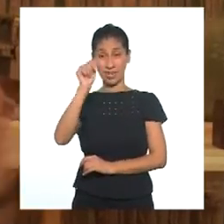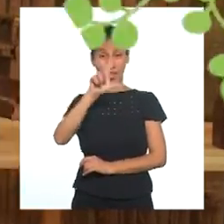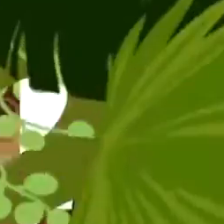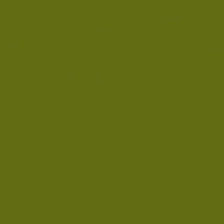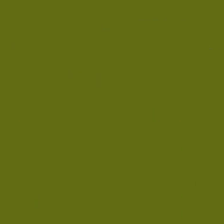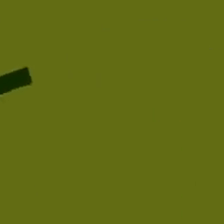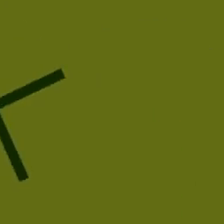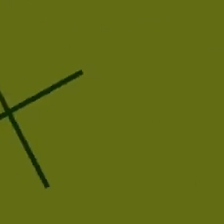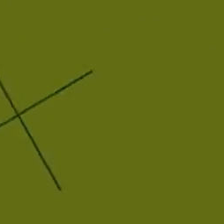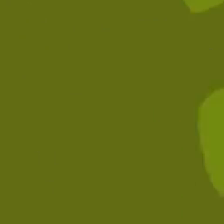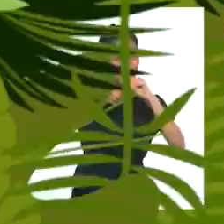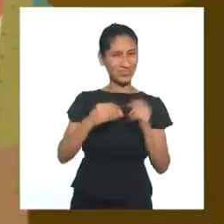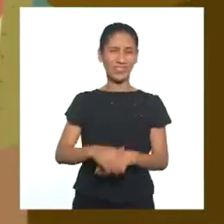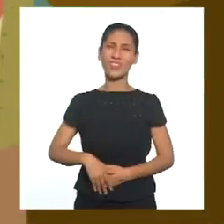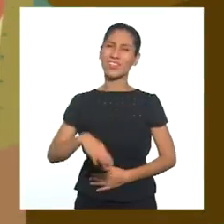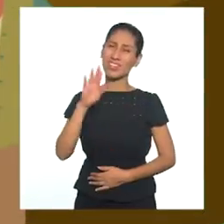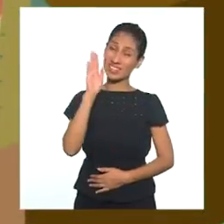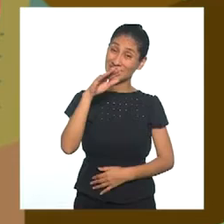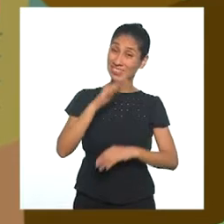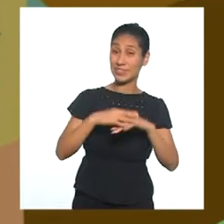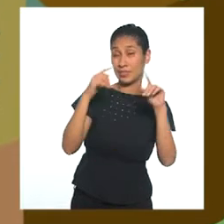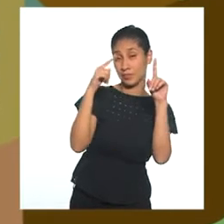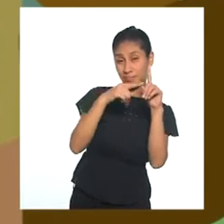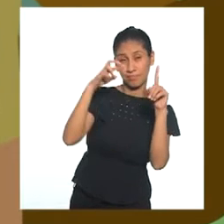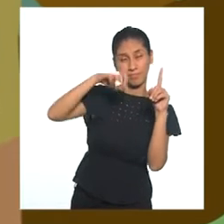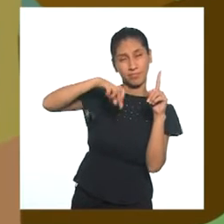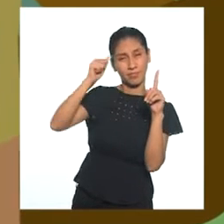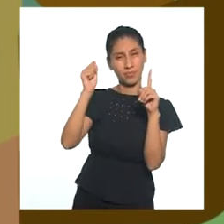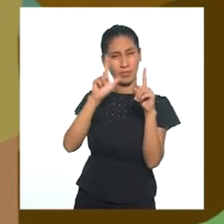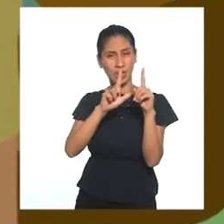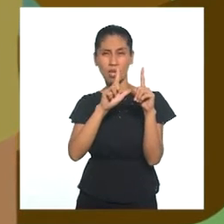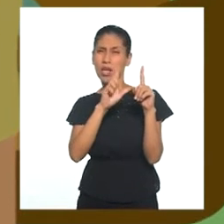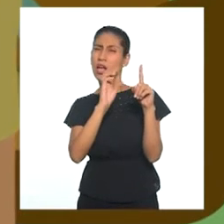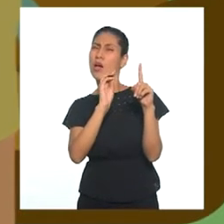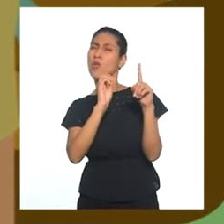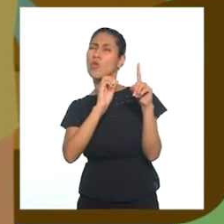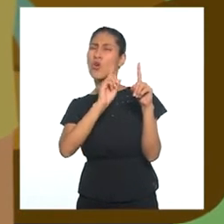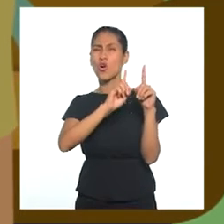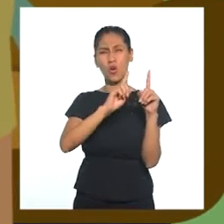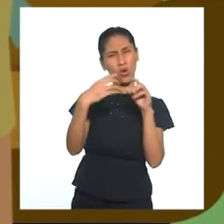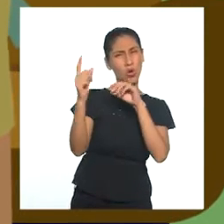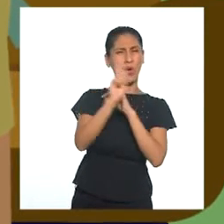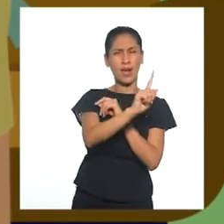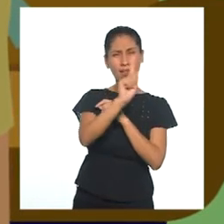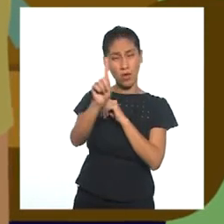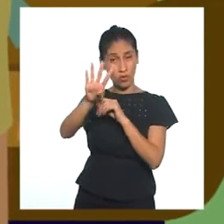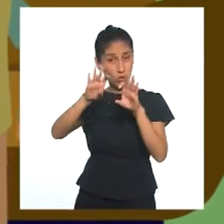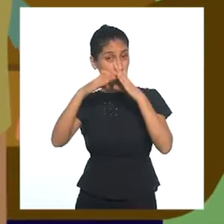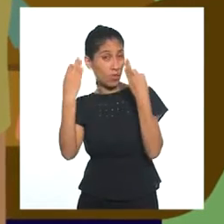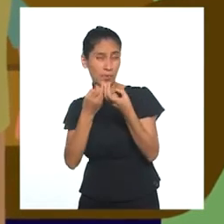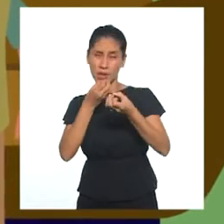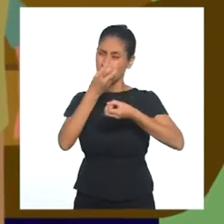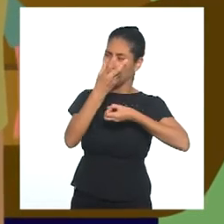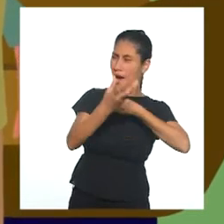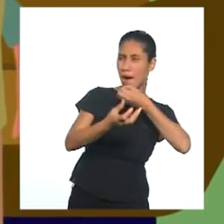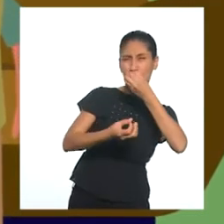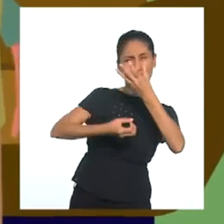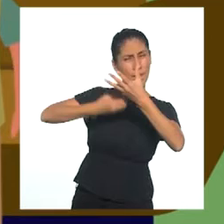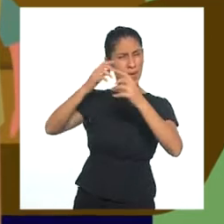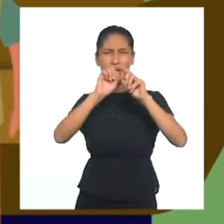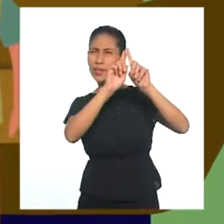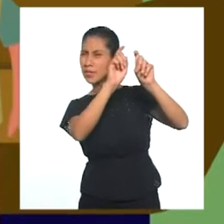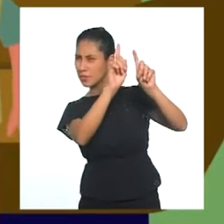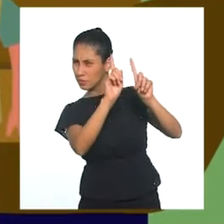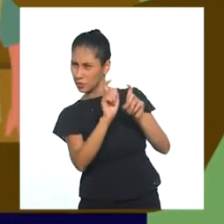historia. Pablo habló con cada uno de los miembros de su familia y les